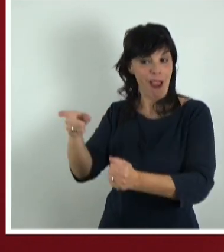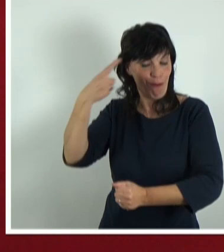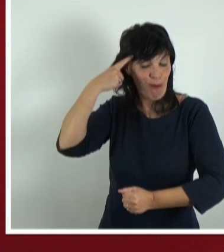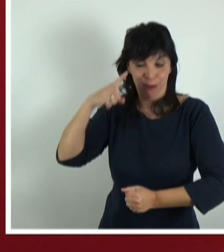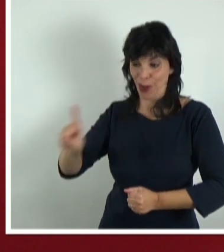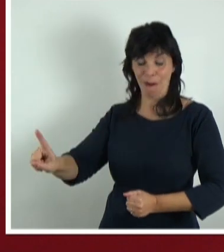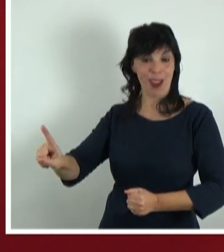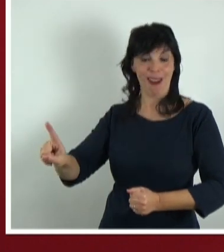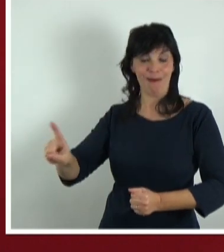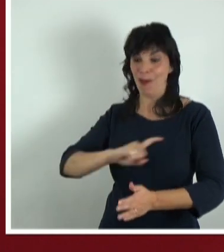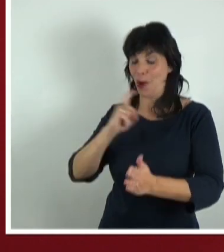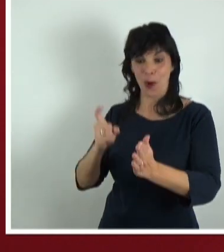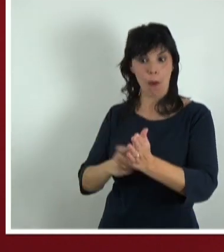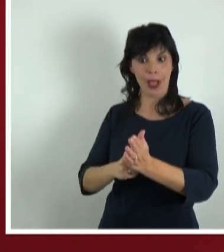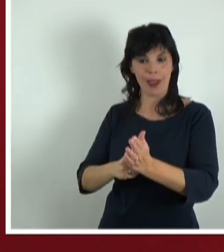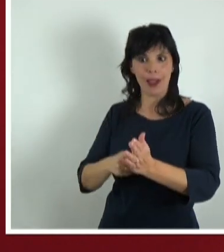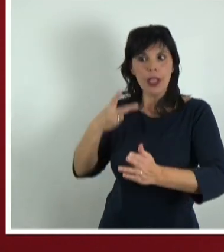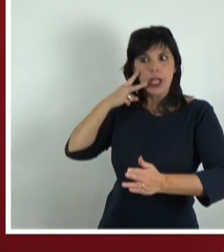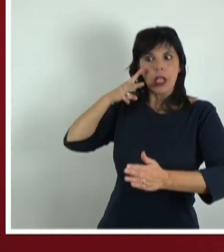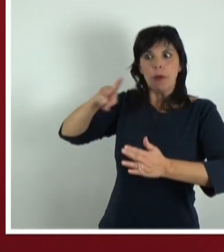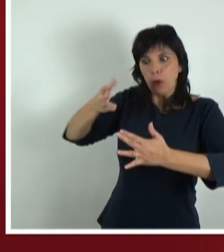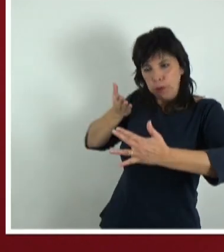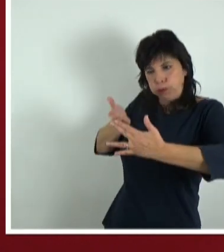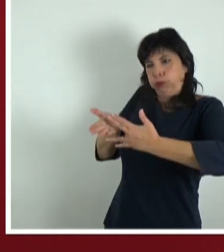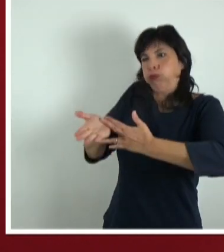de Jesucristo, pudo ver